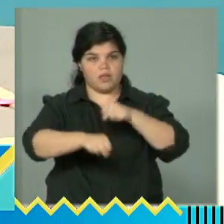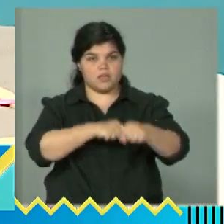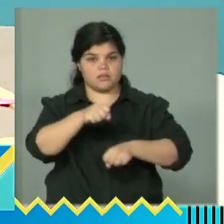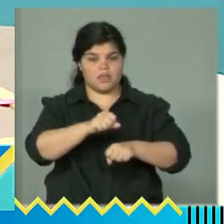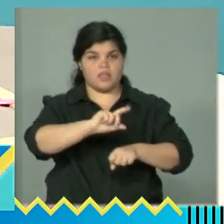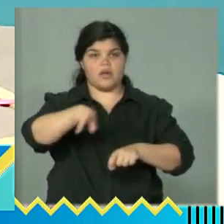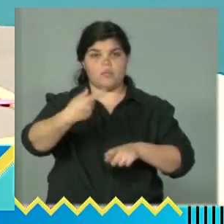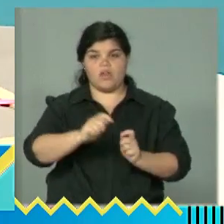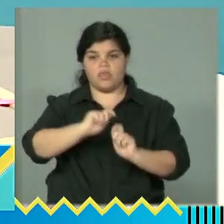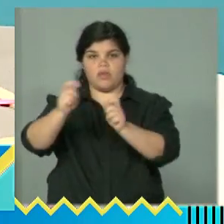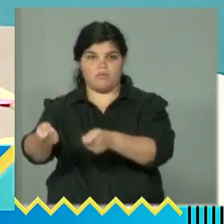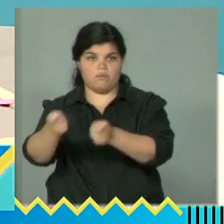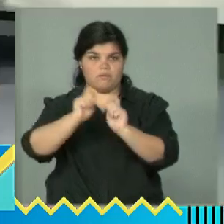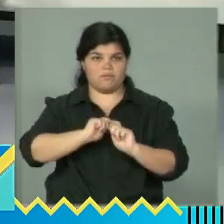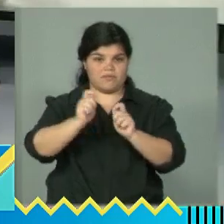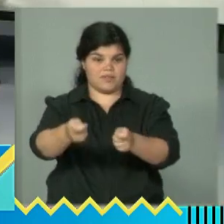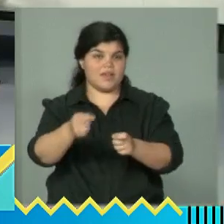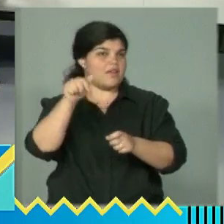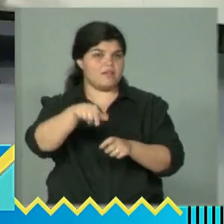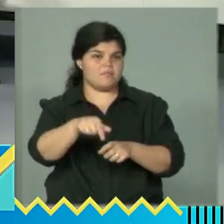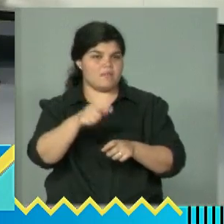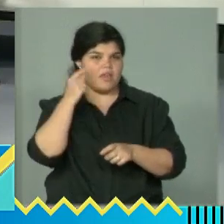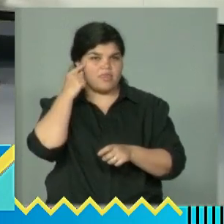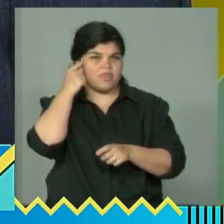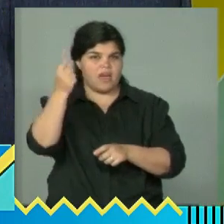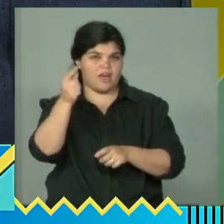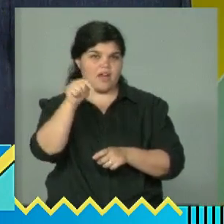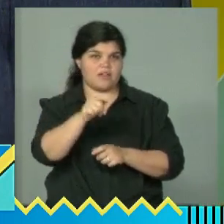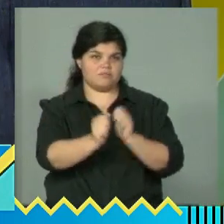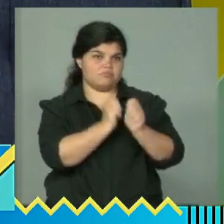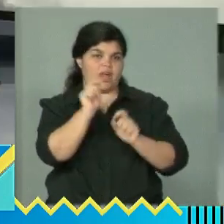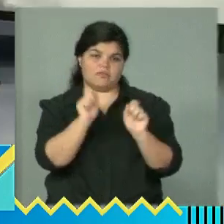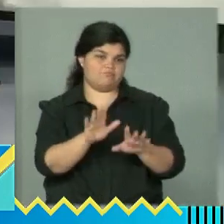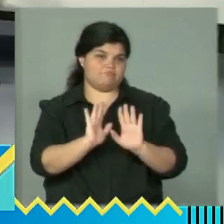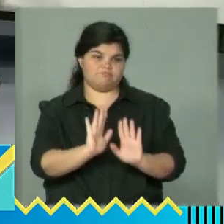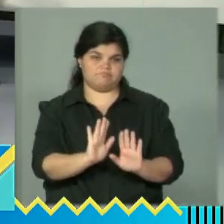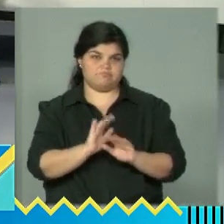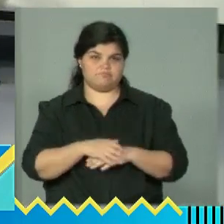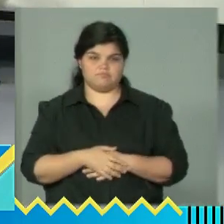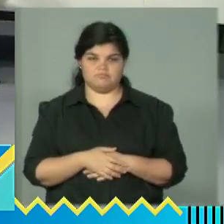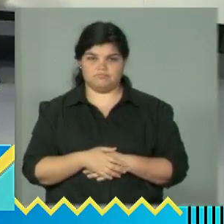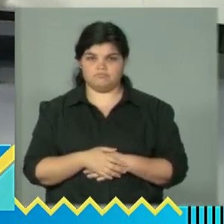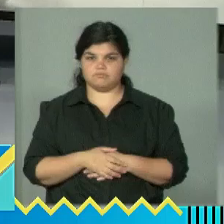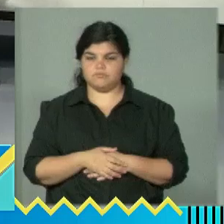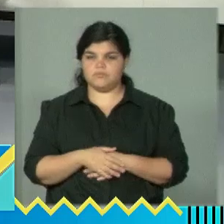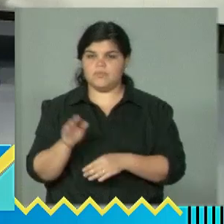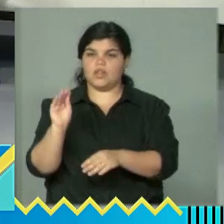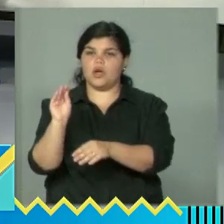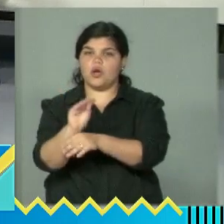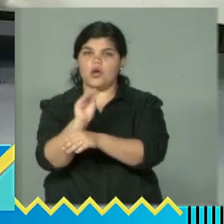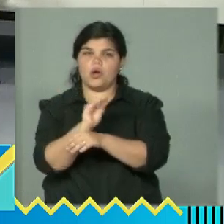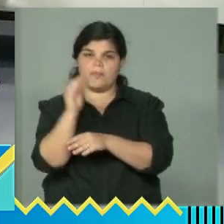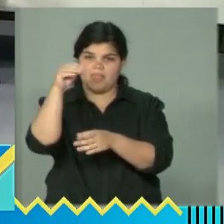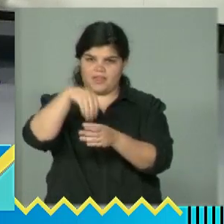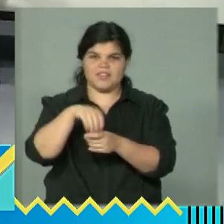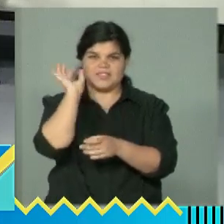la devolves. Bien. En eso nos inspiramos con la máquina y así. Bien, ¿y qué tipo de comidas tiene? Sabemos